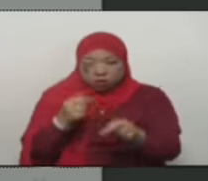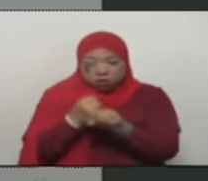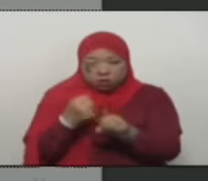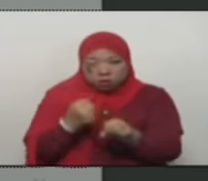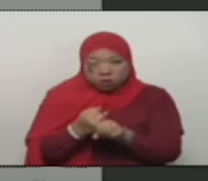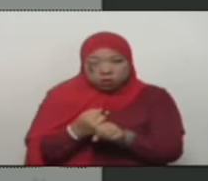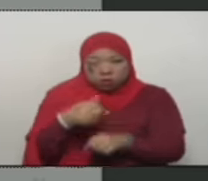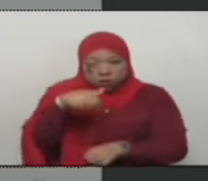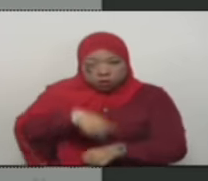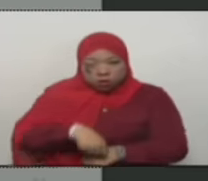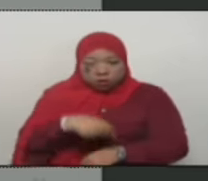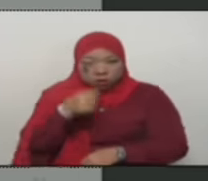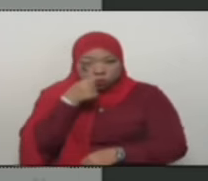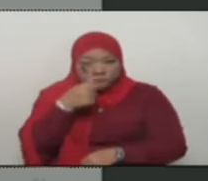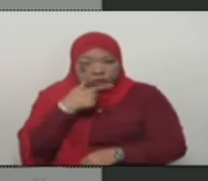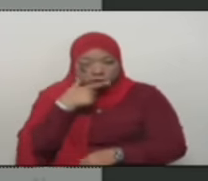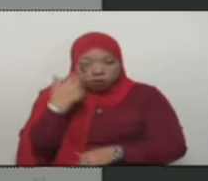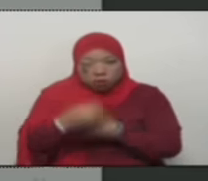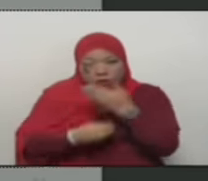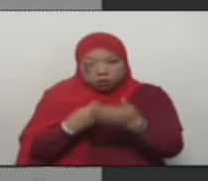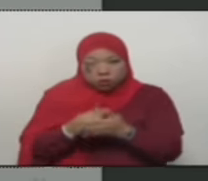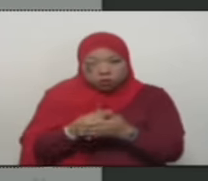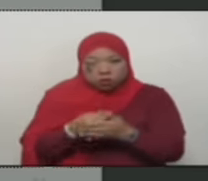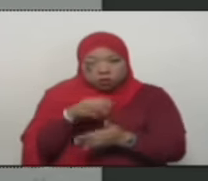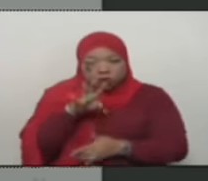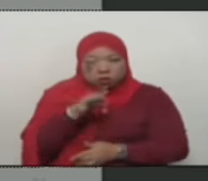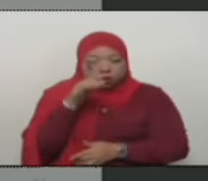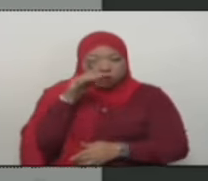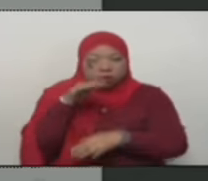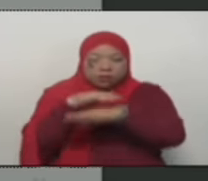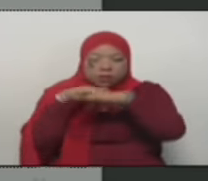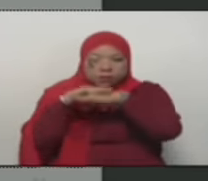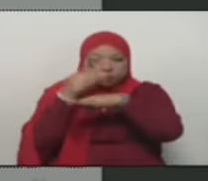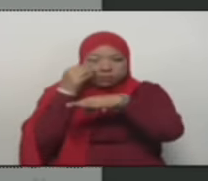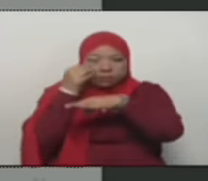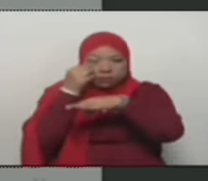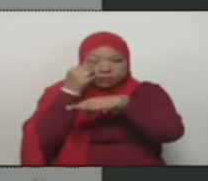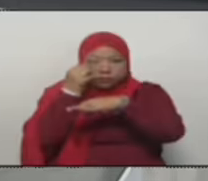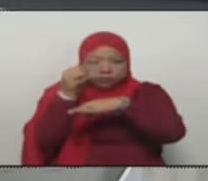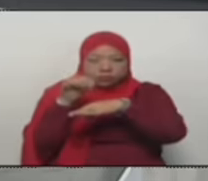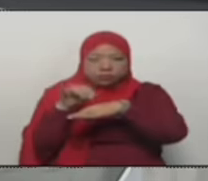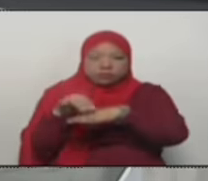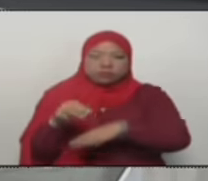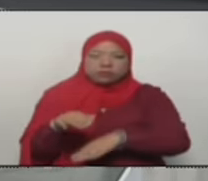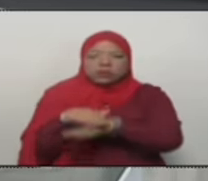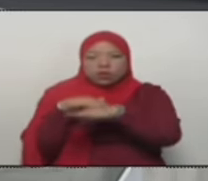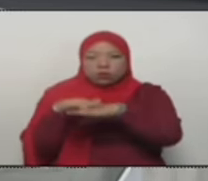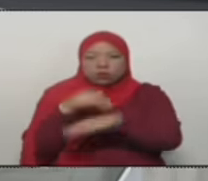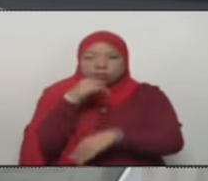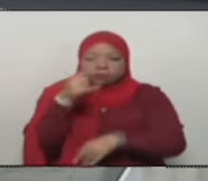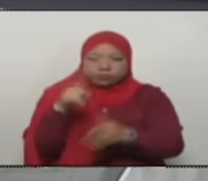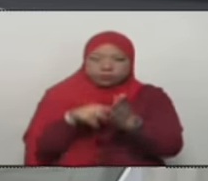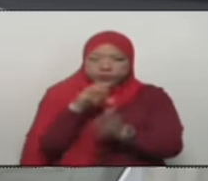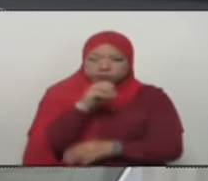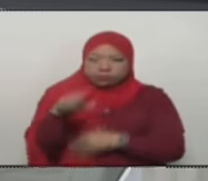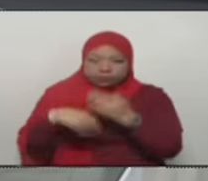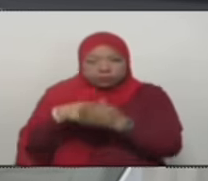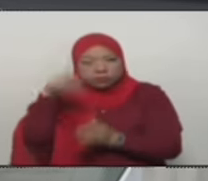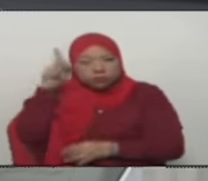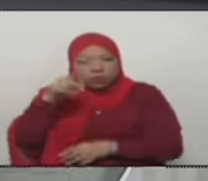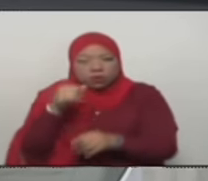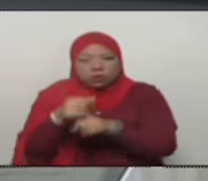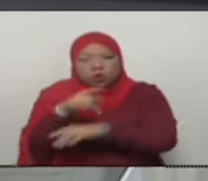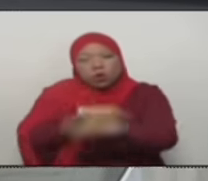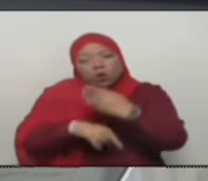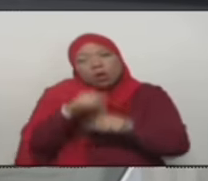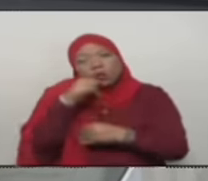en esta, que es Altavista, que es la serie, que son cuatro profesores de Michigan. O sea, ya van más de 1.200 profesores en todo el mundo, las mejores universidades del